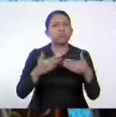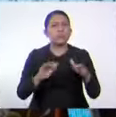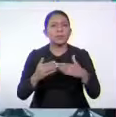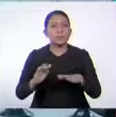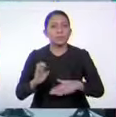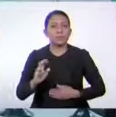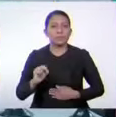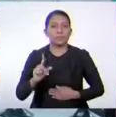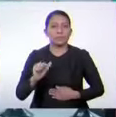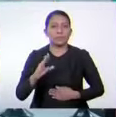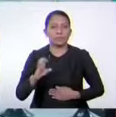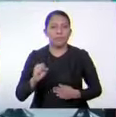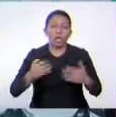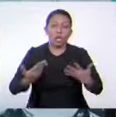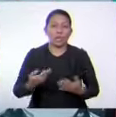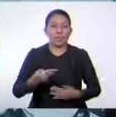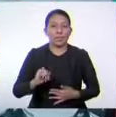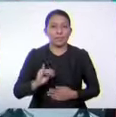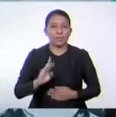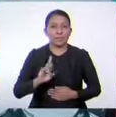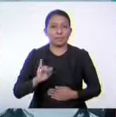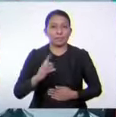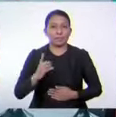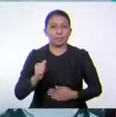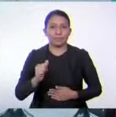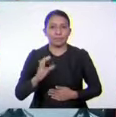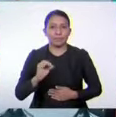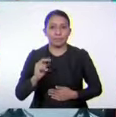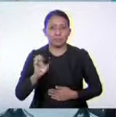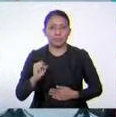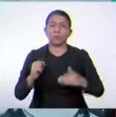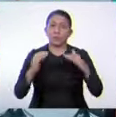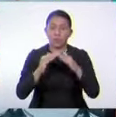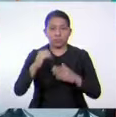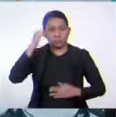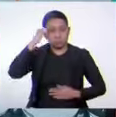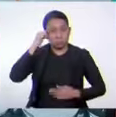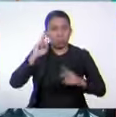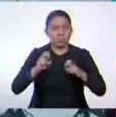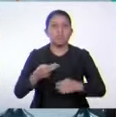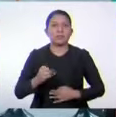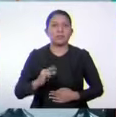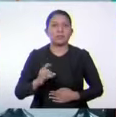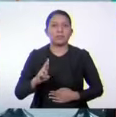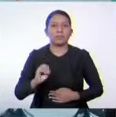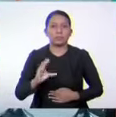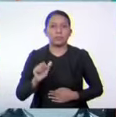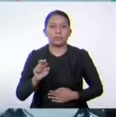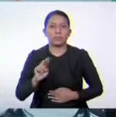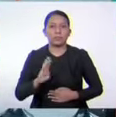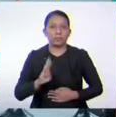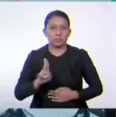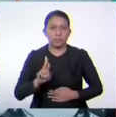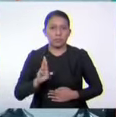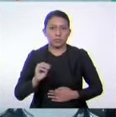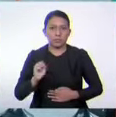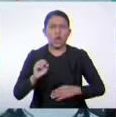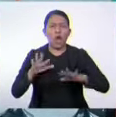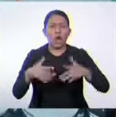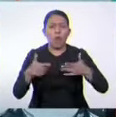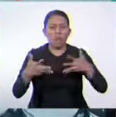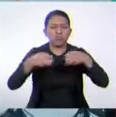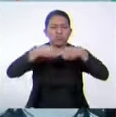hibridaciones. Así también aprenderemos sobre compuestos llamados hidrocarburos, cómo están formados, cómo